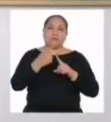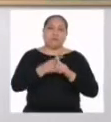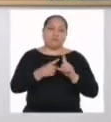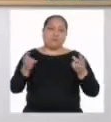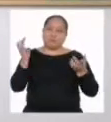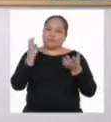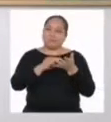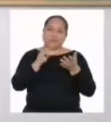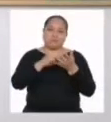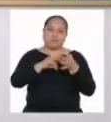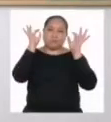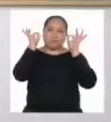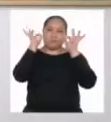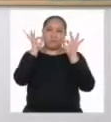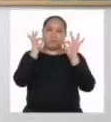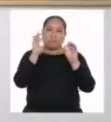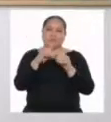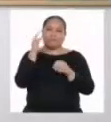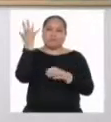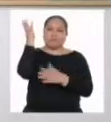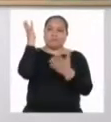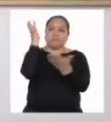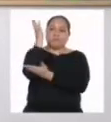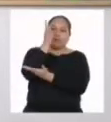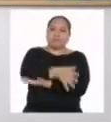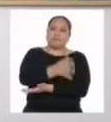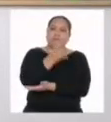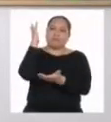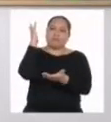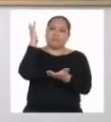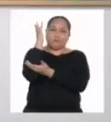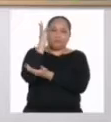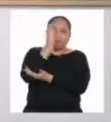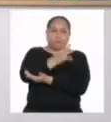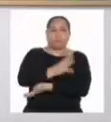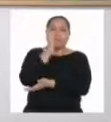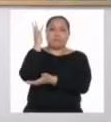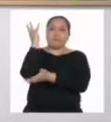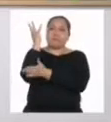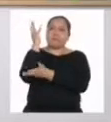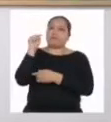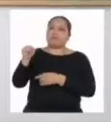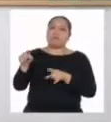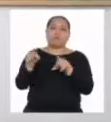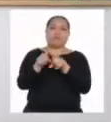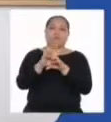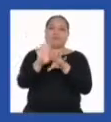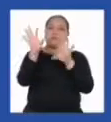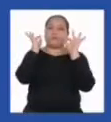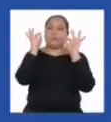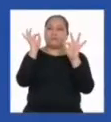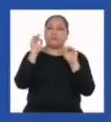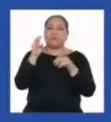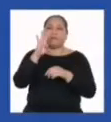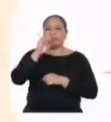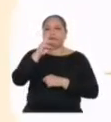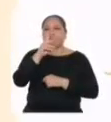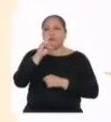Pero hay más peligros, Yaremis. La tala de árboles también es una gran amenaza para la biodiversidad en el